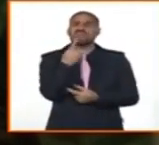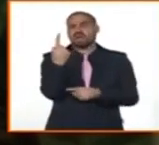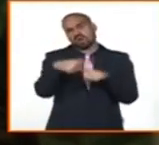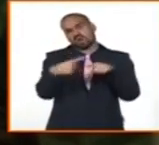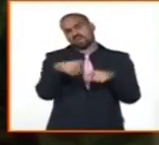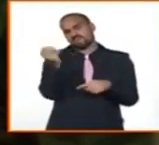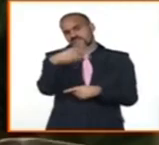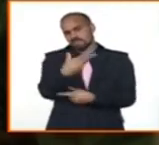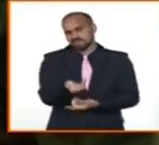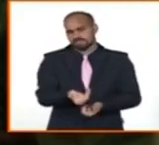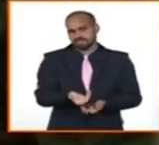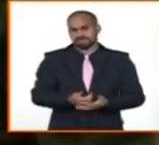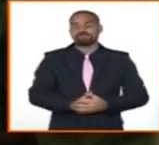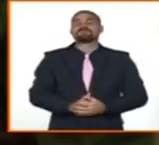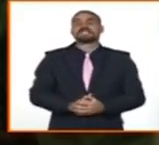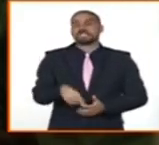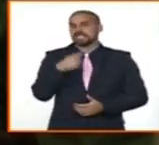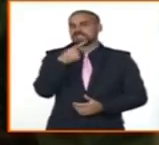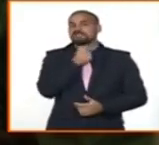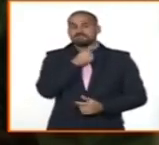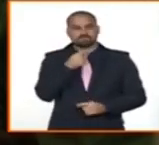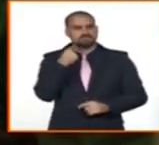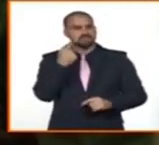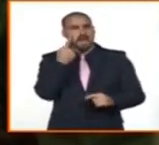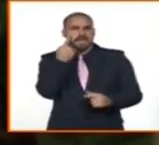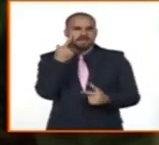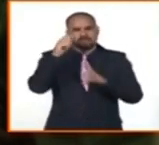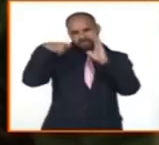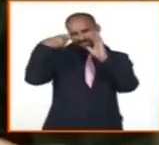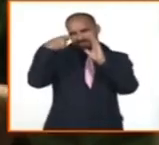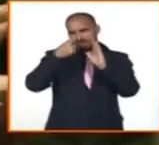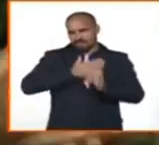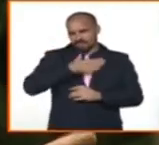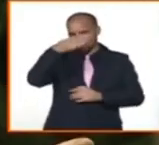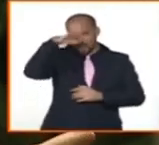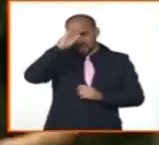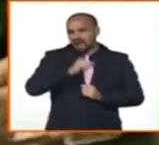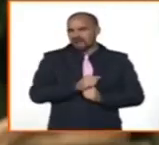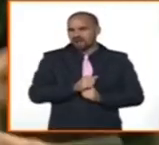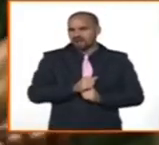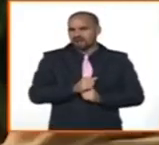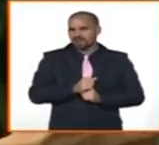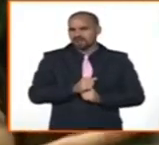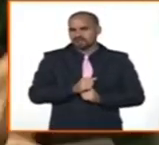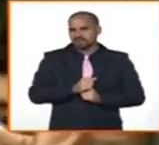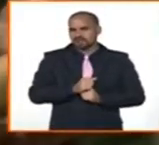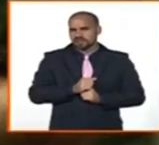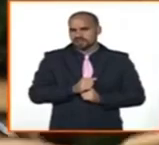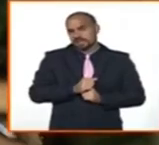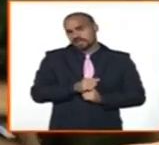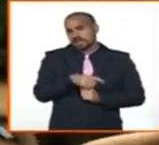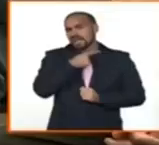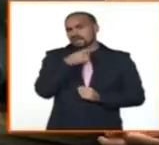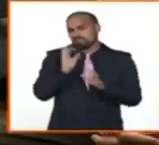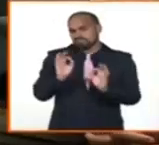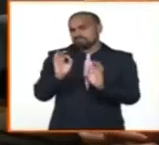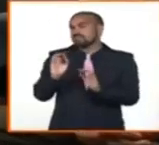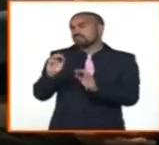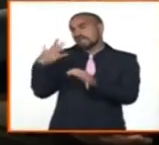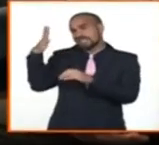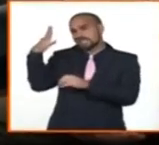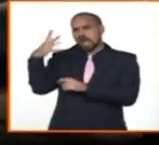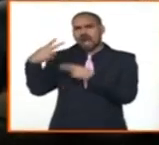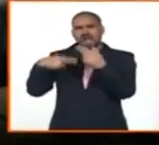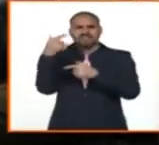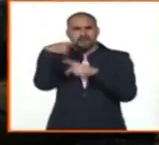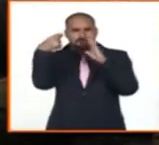alguien quiere entrar a consumir cine cubano para no consumir la construcción de Cuba que hace el cine extranjero, no